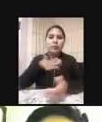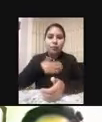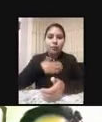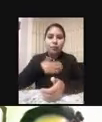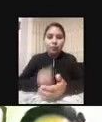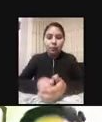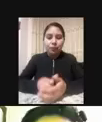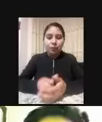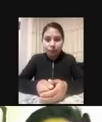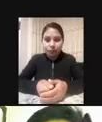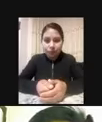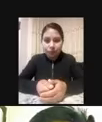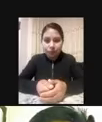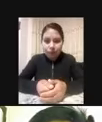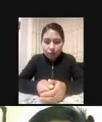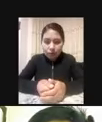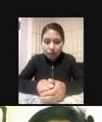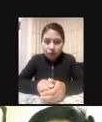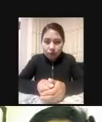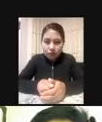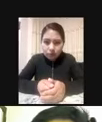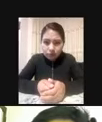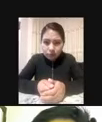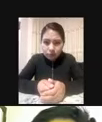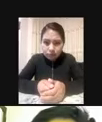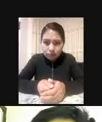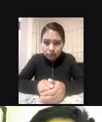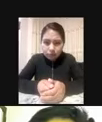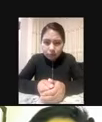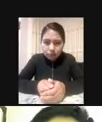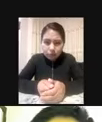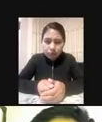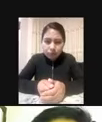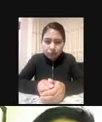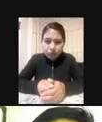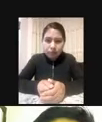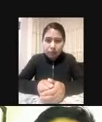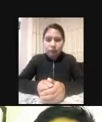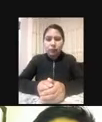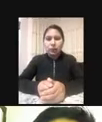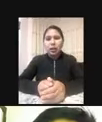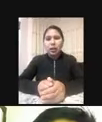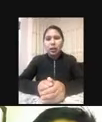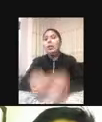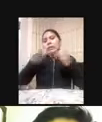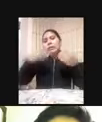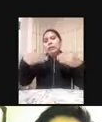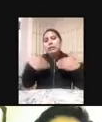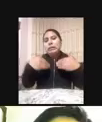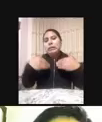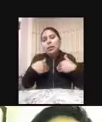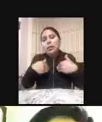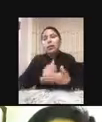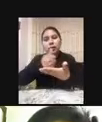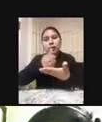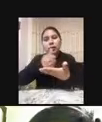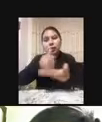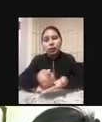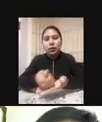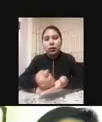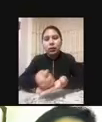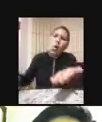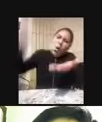Entonces, ahí la Margarita nos dice, mamá, no te olvides de repasar varias veces los contenidos. ¿Qué quiere decir esto? Que hay que estar